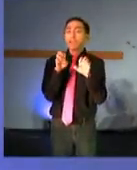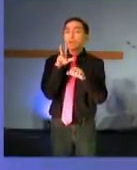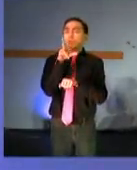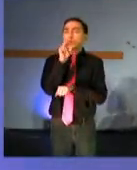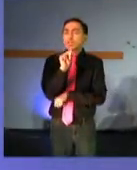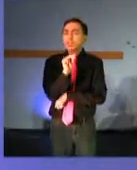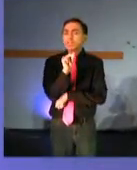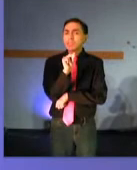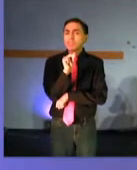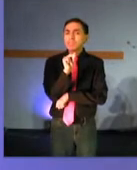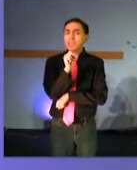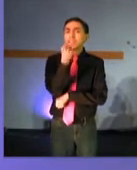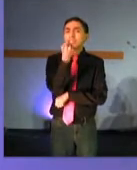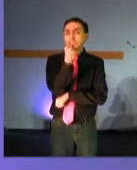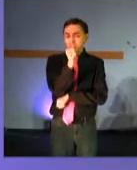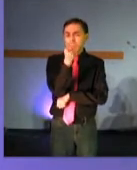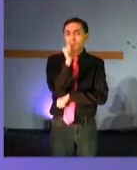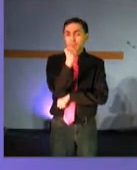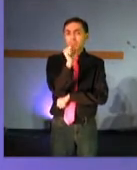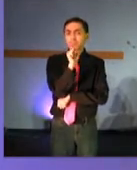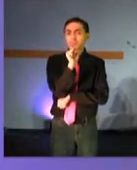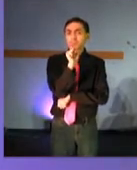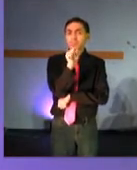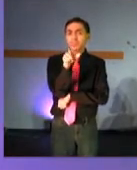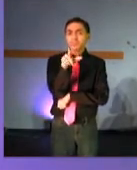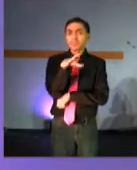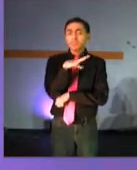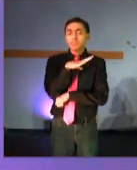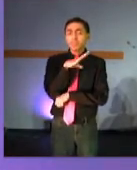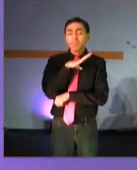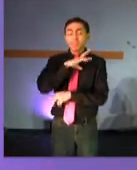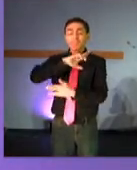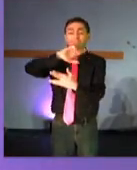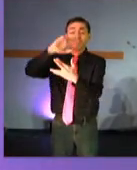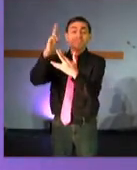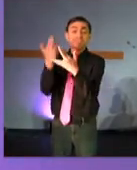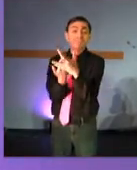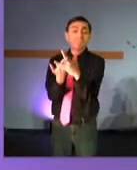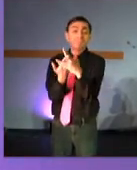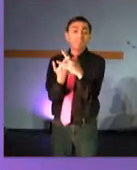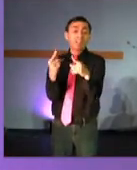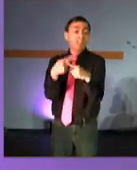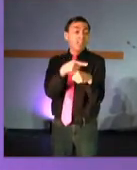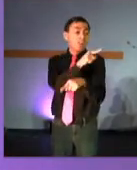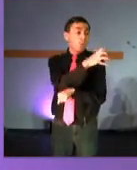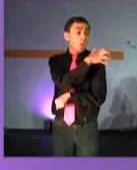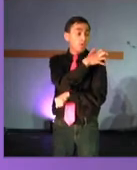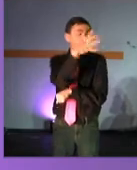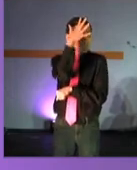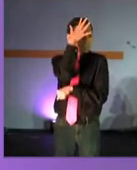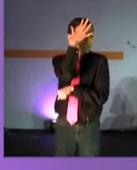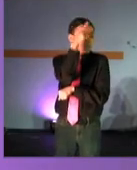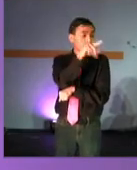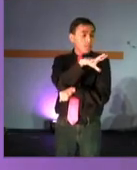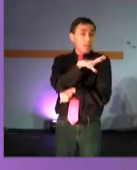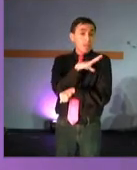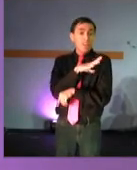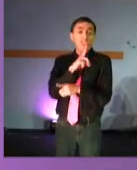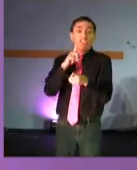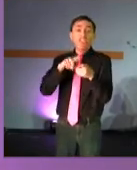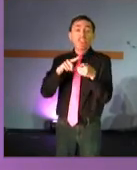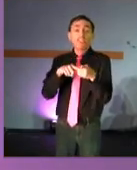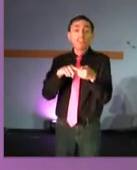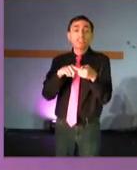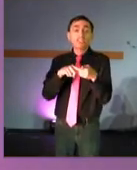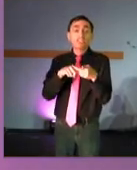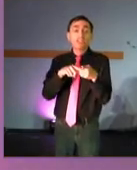1980, en septiembre de 1980, fue ejecutado por un comando internacionalista en Paraguay